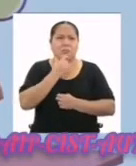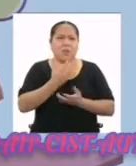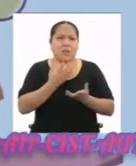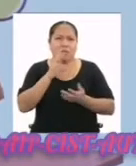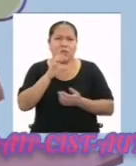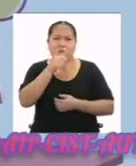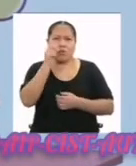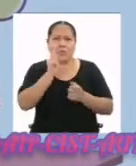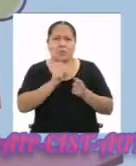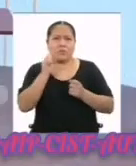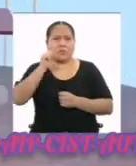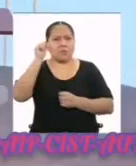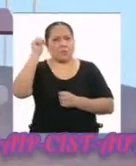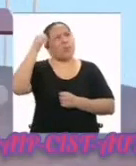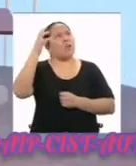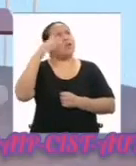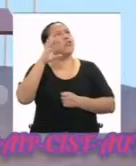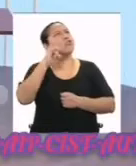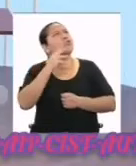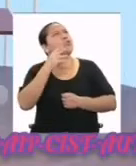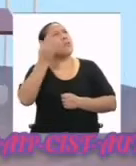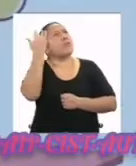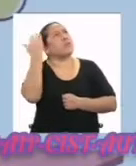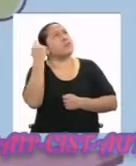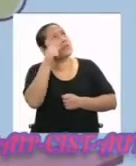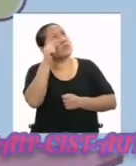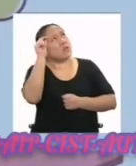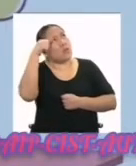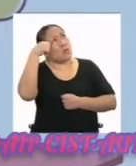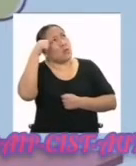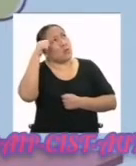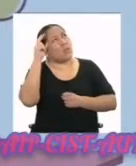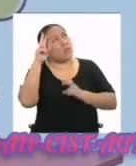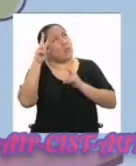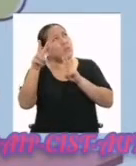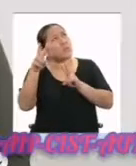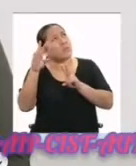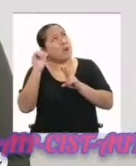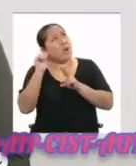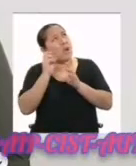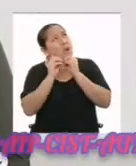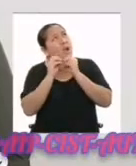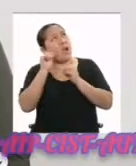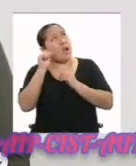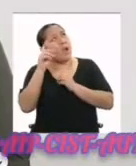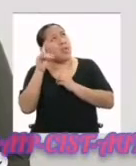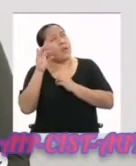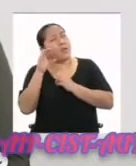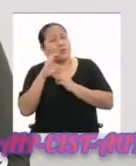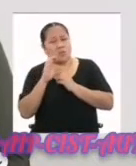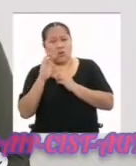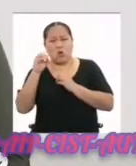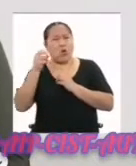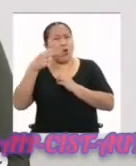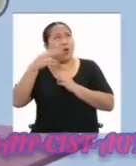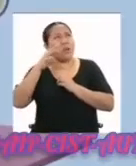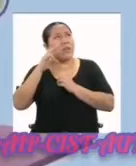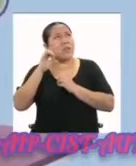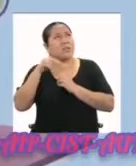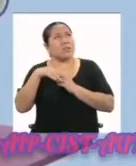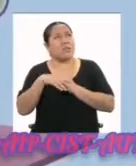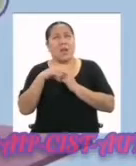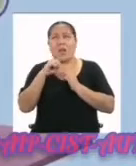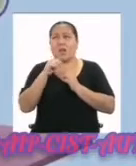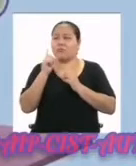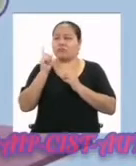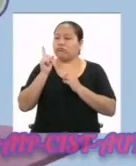sí se acuerda. Hey, Jonathan del pasado, ¿recuerdas si vimos eso de la adecuación, coherencia, cohesión? No,